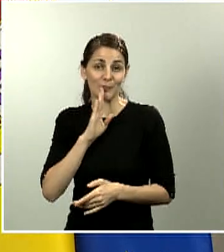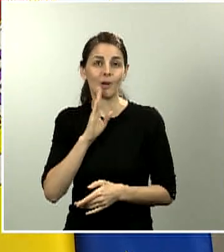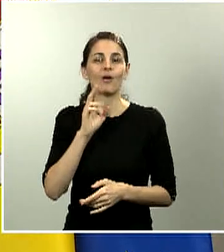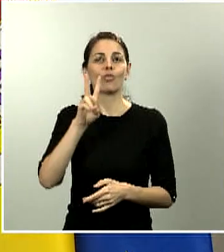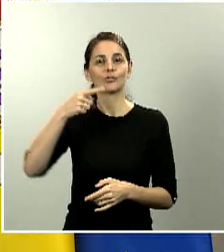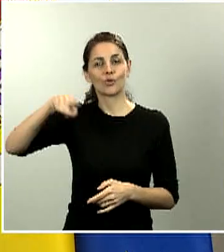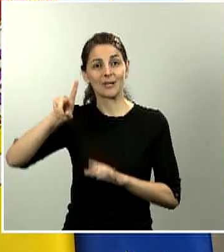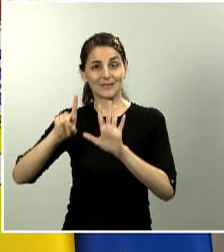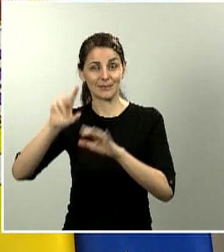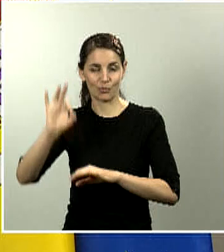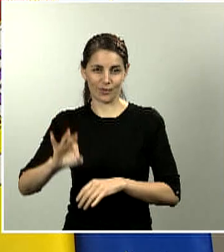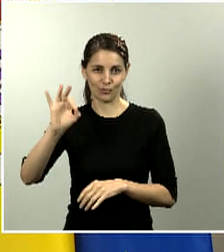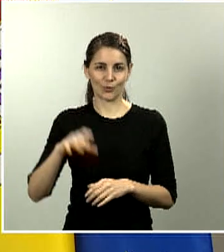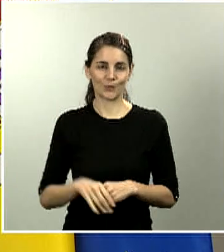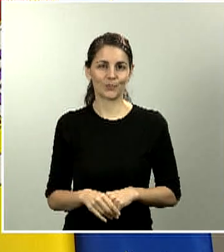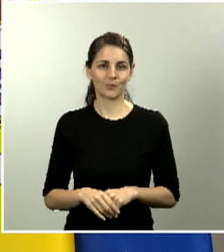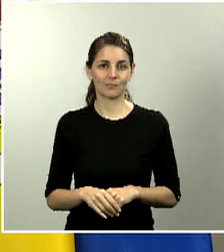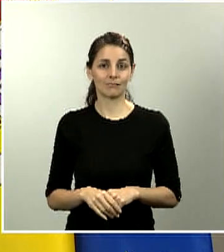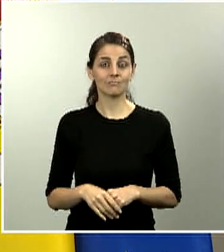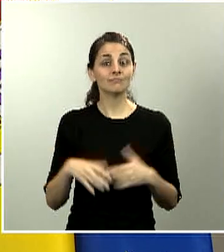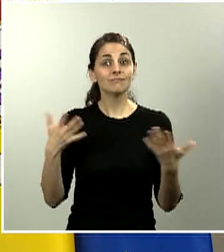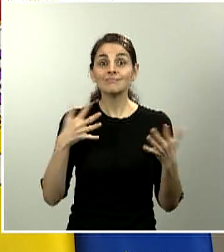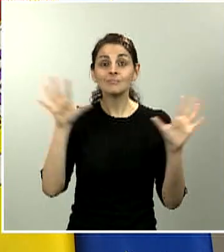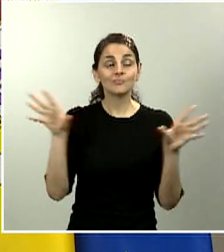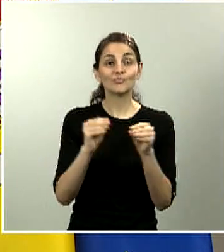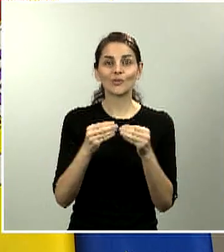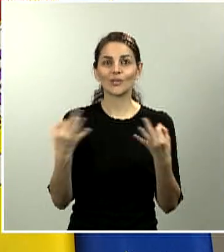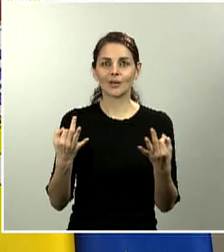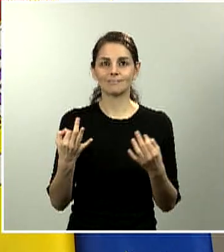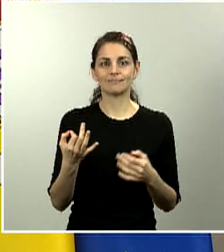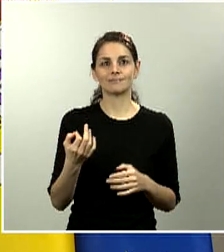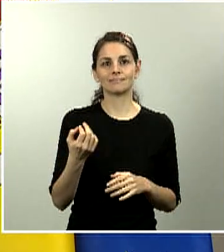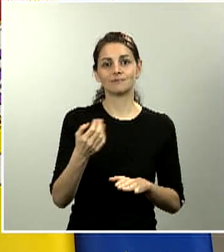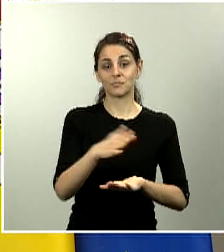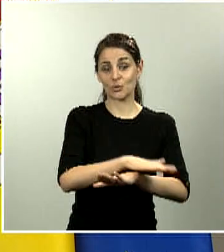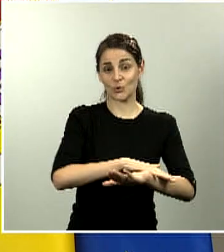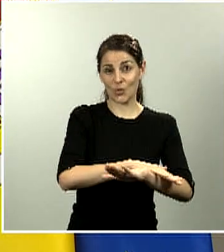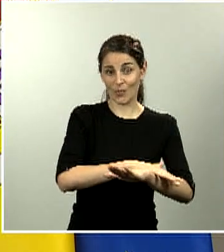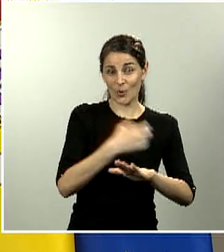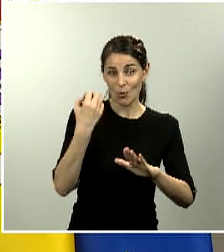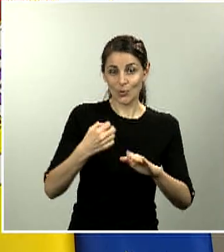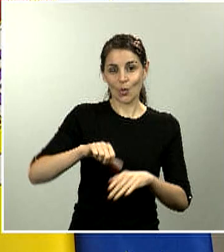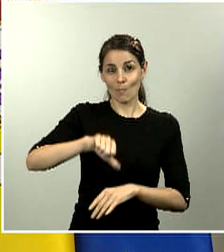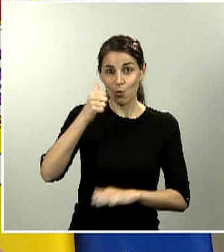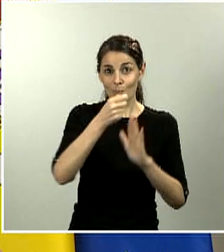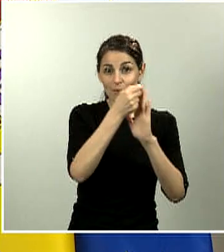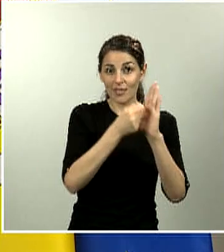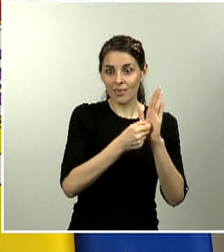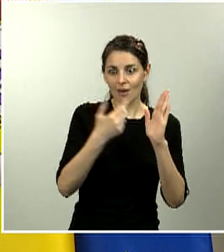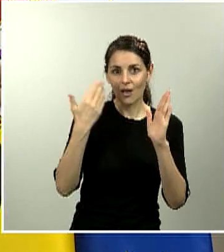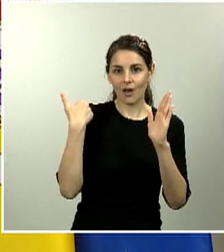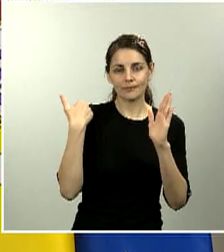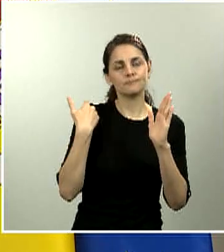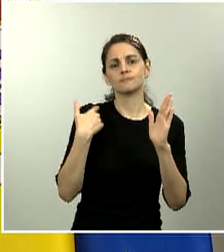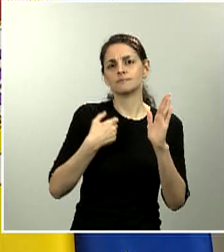Esto nos lleva a concluir que las medidas que adoptó el Gobierno en su momento están funcionando, que han beneficiado a todas las comunidades